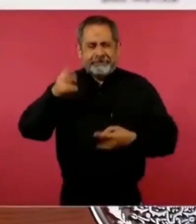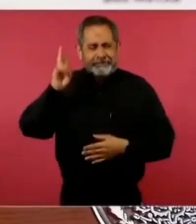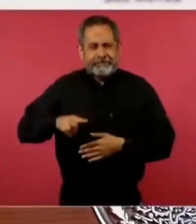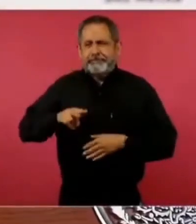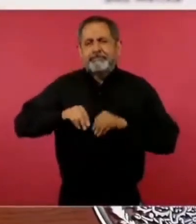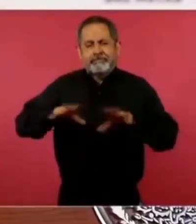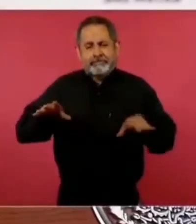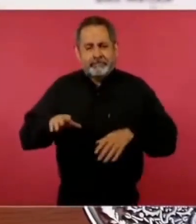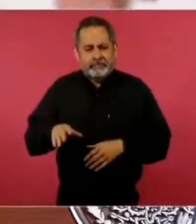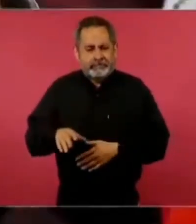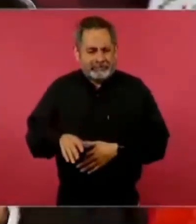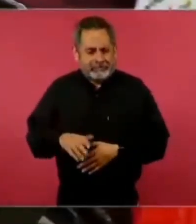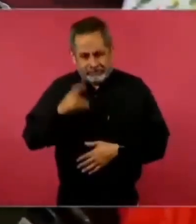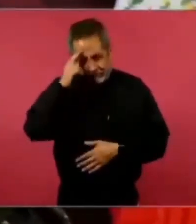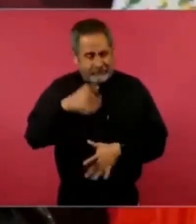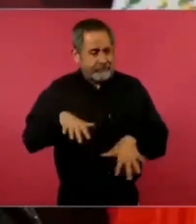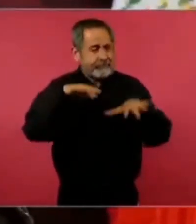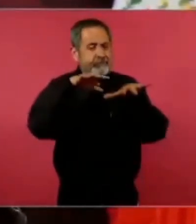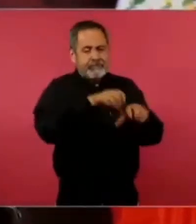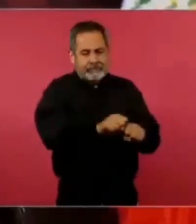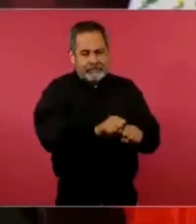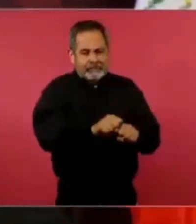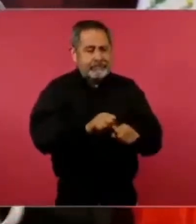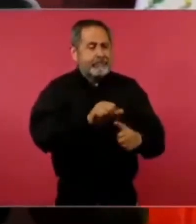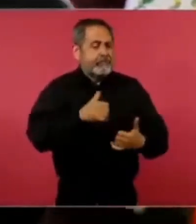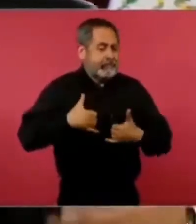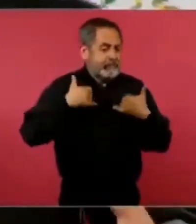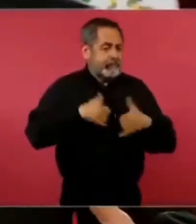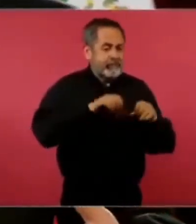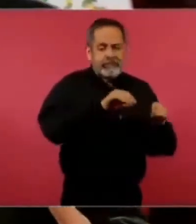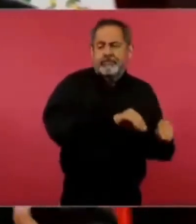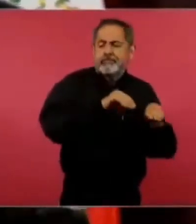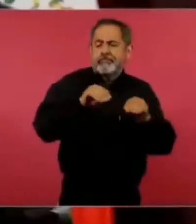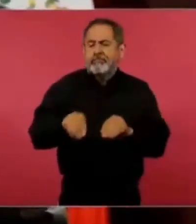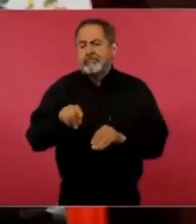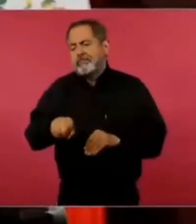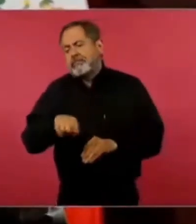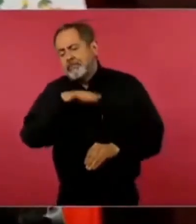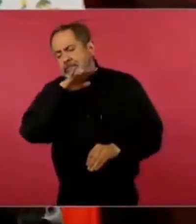de que agarraron a los jóvenes y los llevaron a un basurero